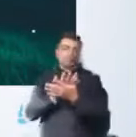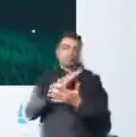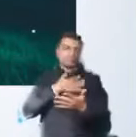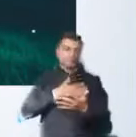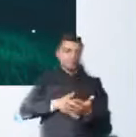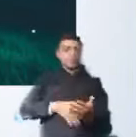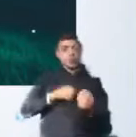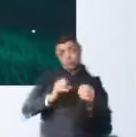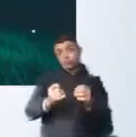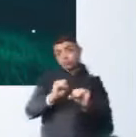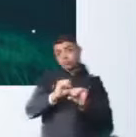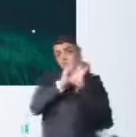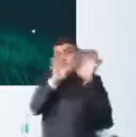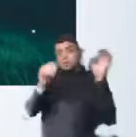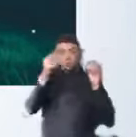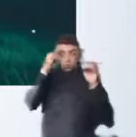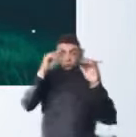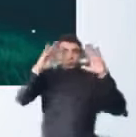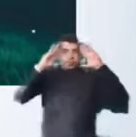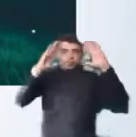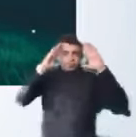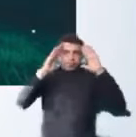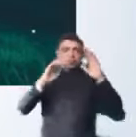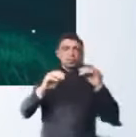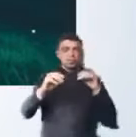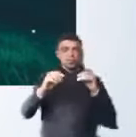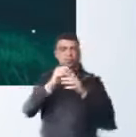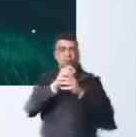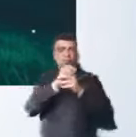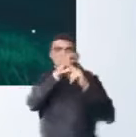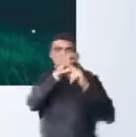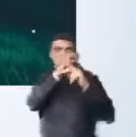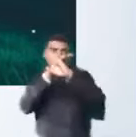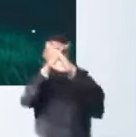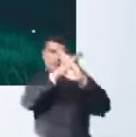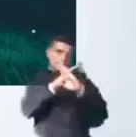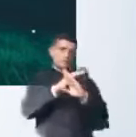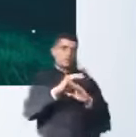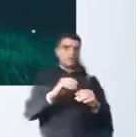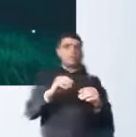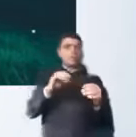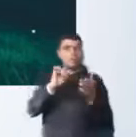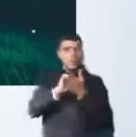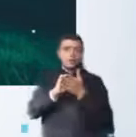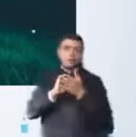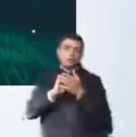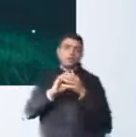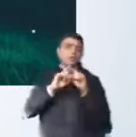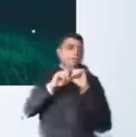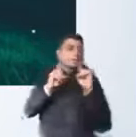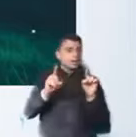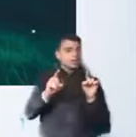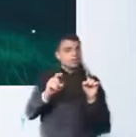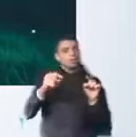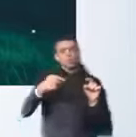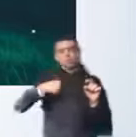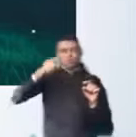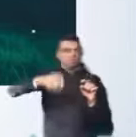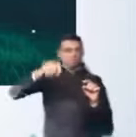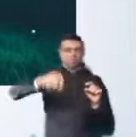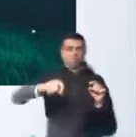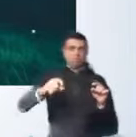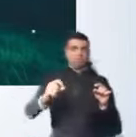claro que sí, es algo para cuidarnos, es algo para que estemos pendientes, pero no es necesario que pasen este